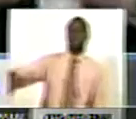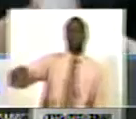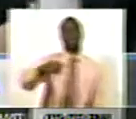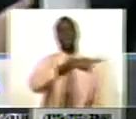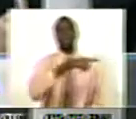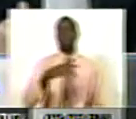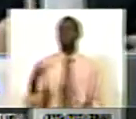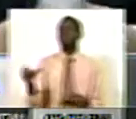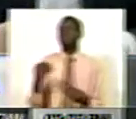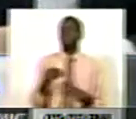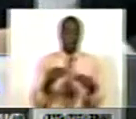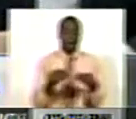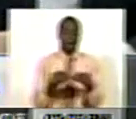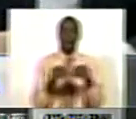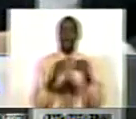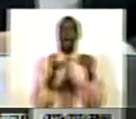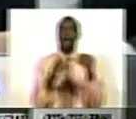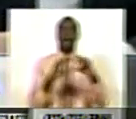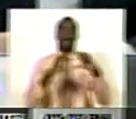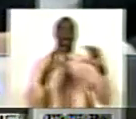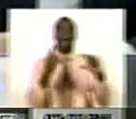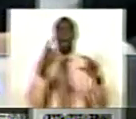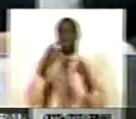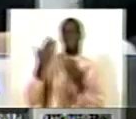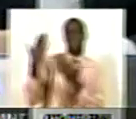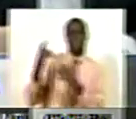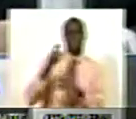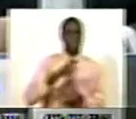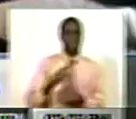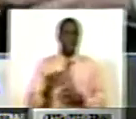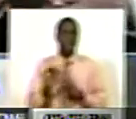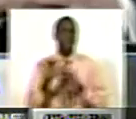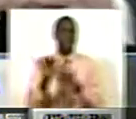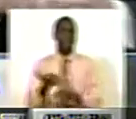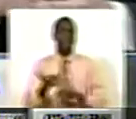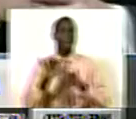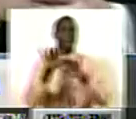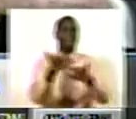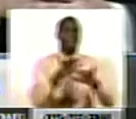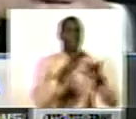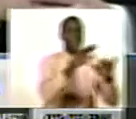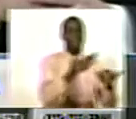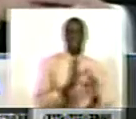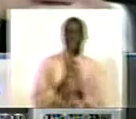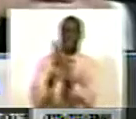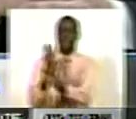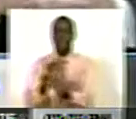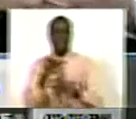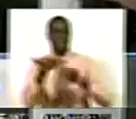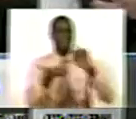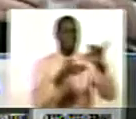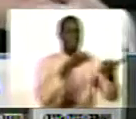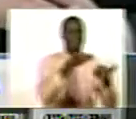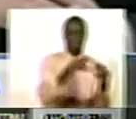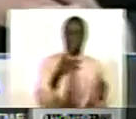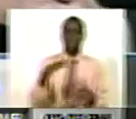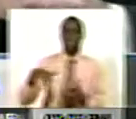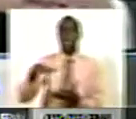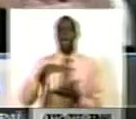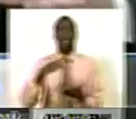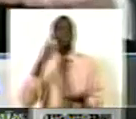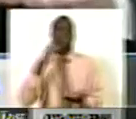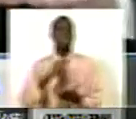con alegría y vemos la gente haciendo su participación en las diversas plazas y plazas Bolívar del